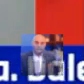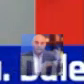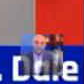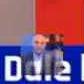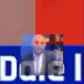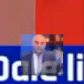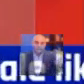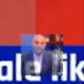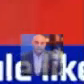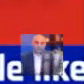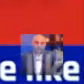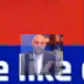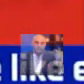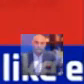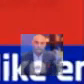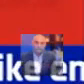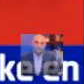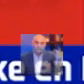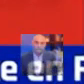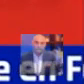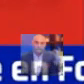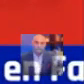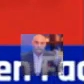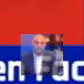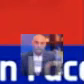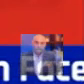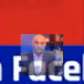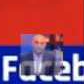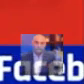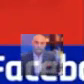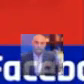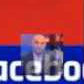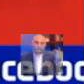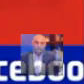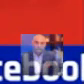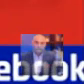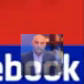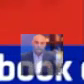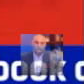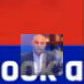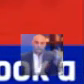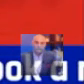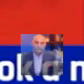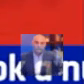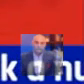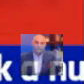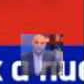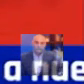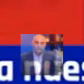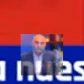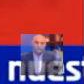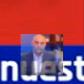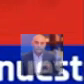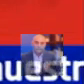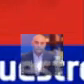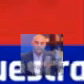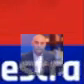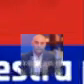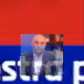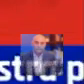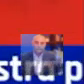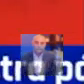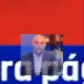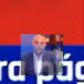no es así. Todo lo contrario. Si el patriotismo mata, sí lo hace,